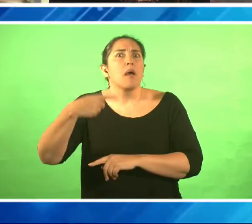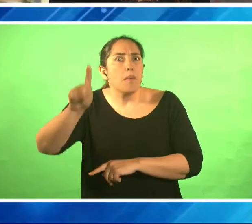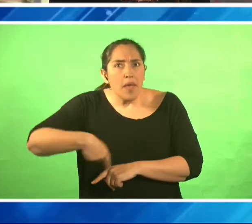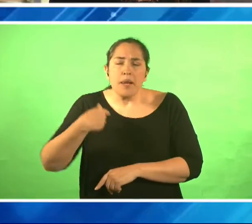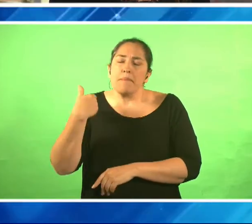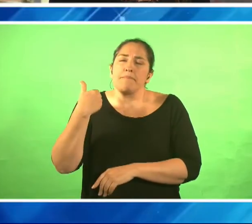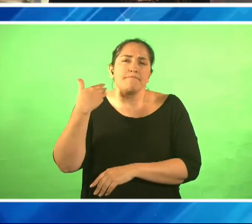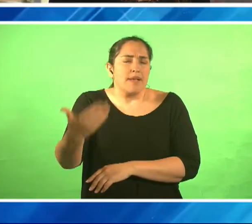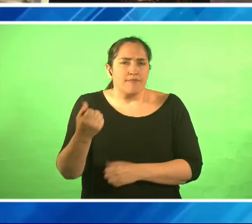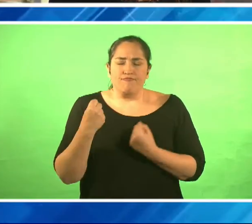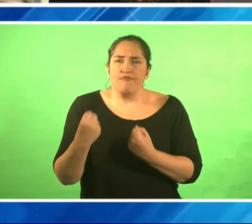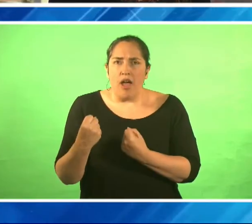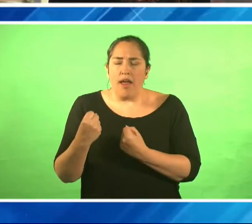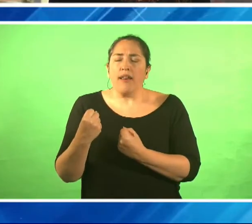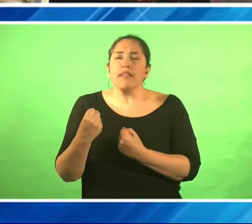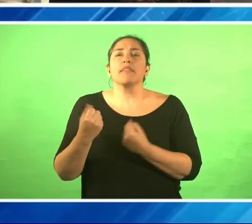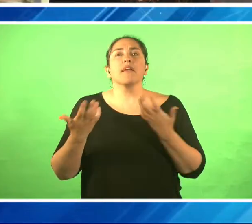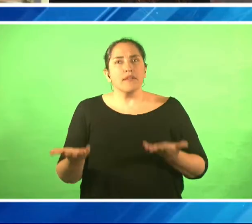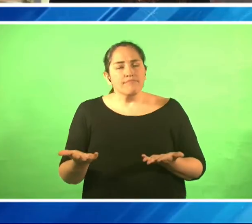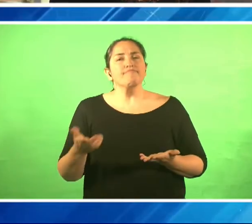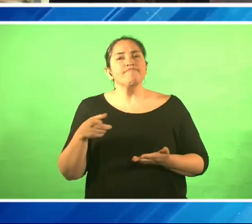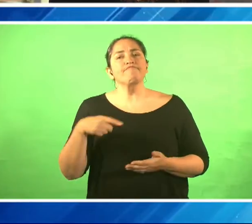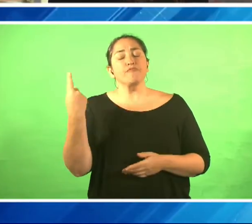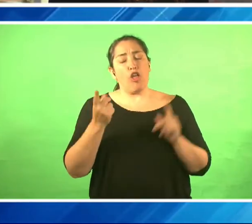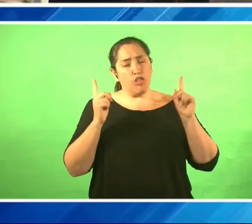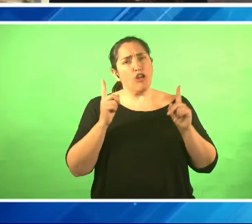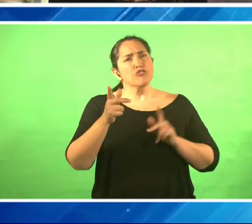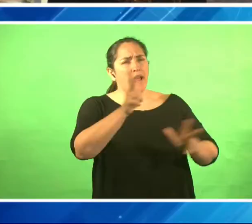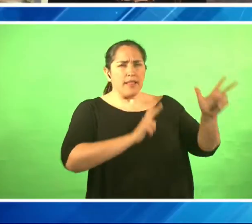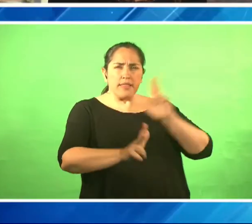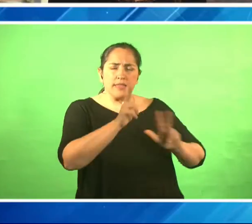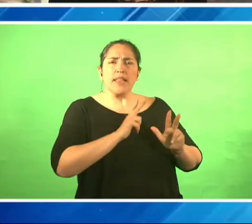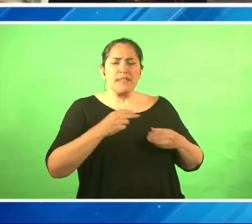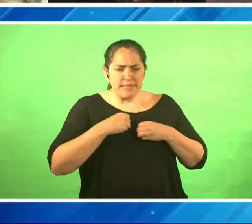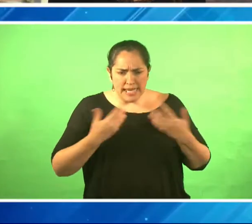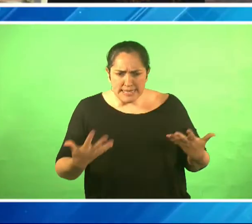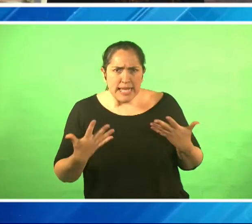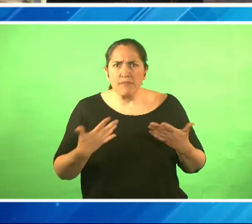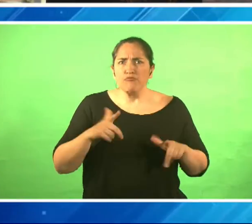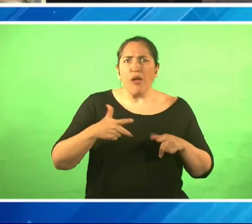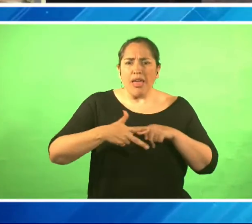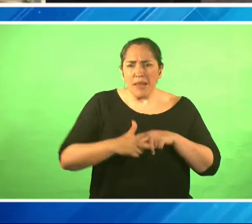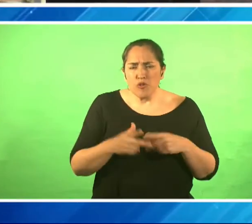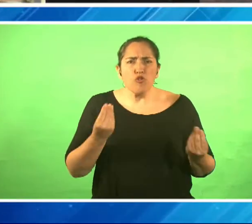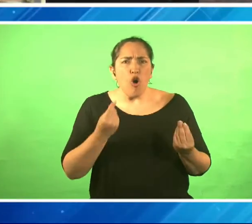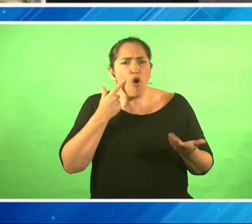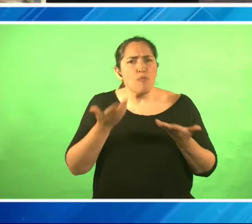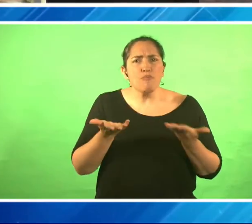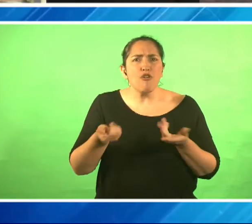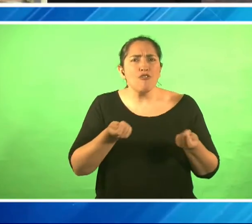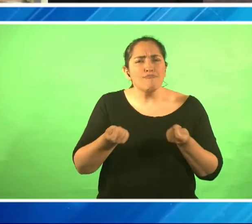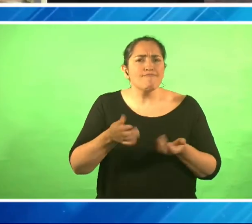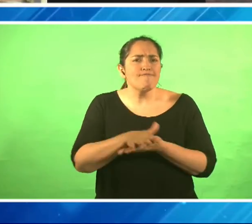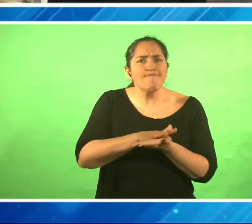realmente, los docentes en general, por lo que nos dicen, sienten que carecen de herramientas específicas para abordar estas